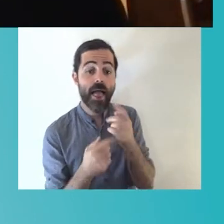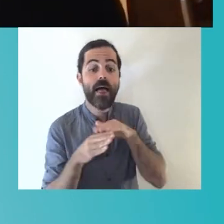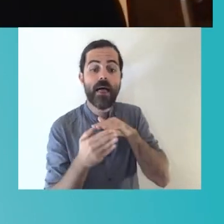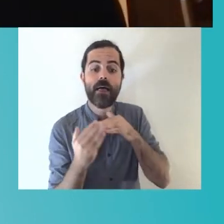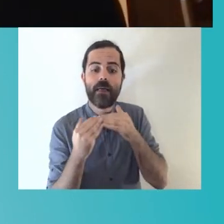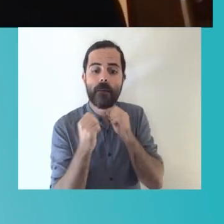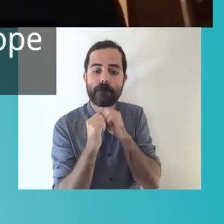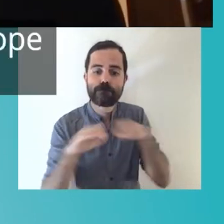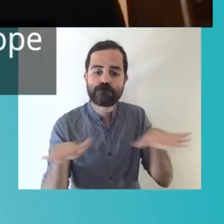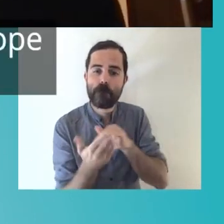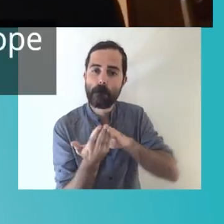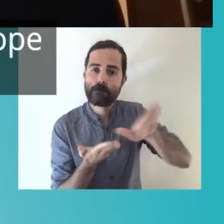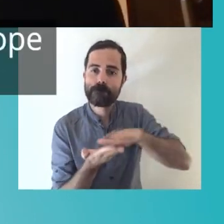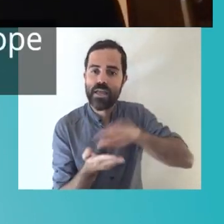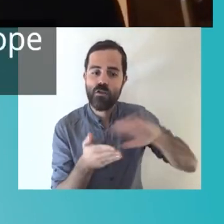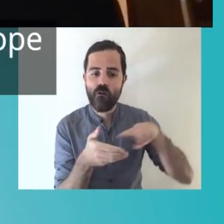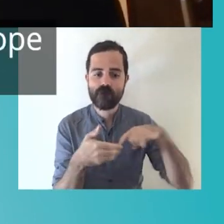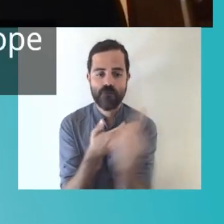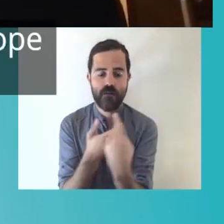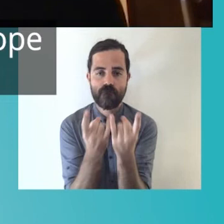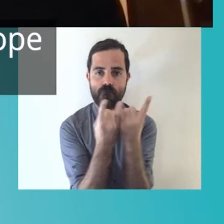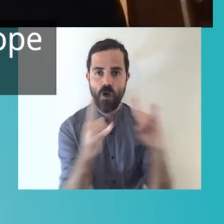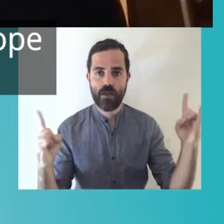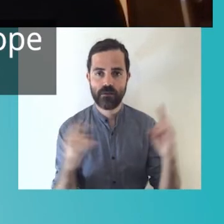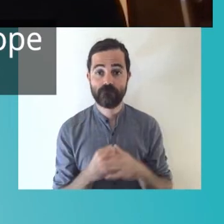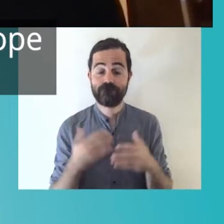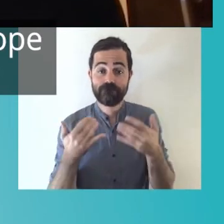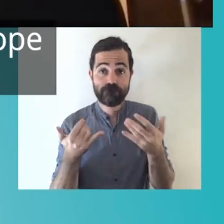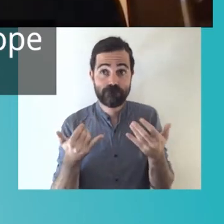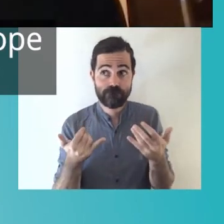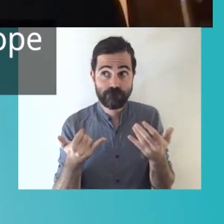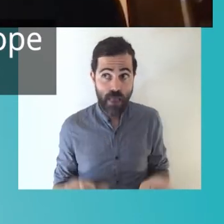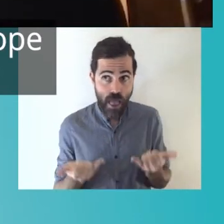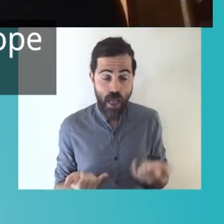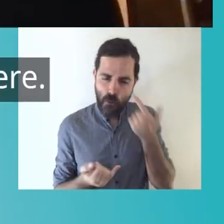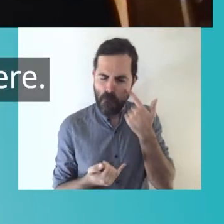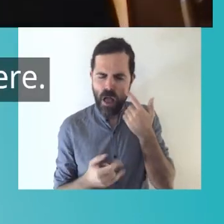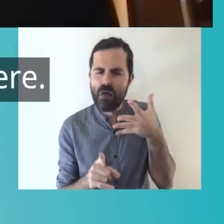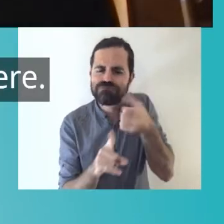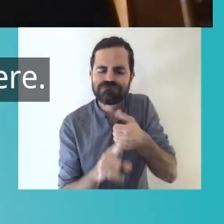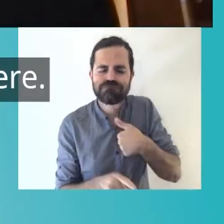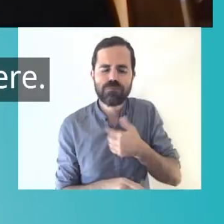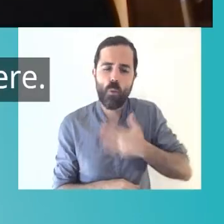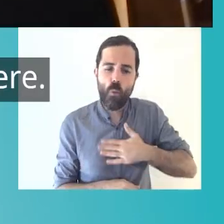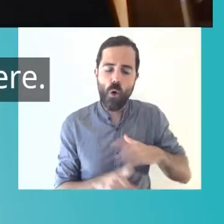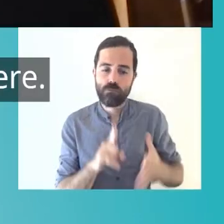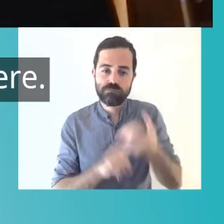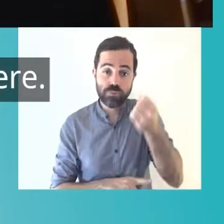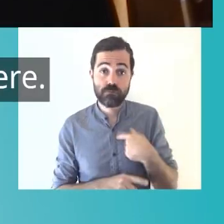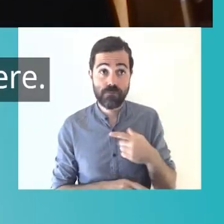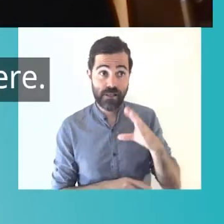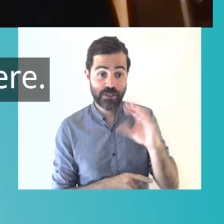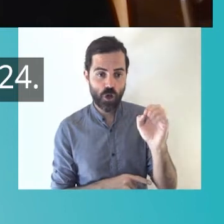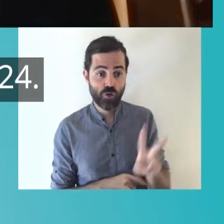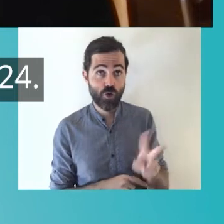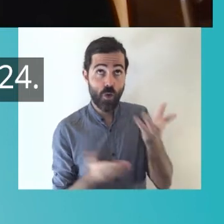forestales. Una vez sentadas las bases, veamos el impacto que esperamos conseguir. La primera categoría es la reducción de